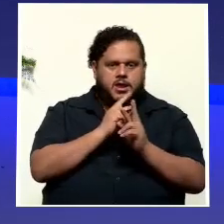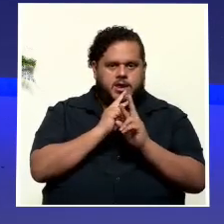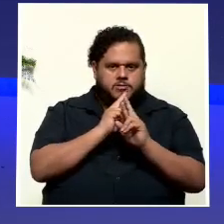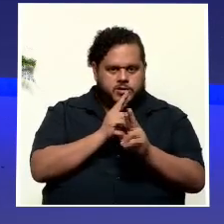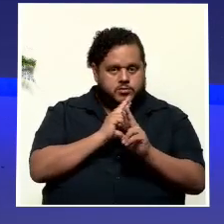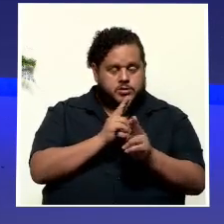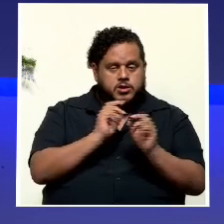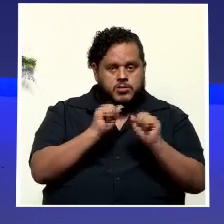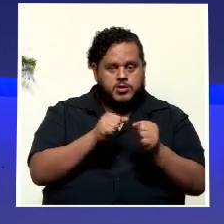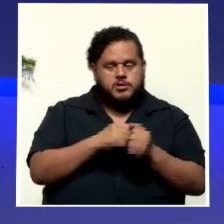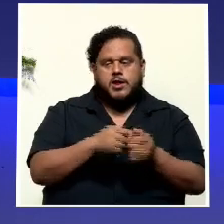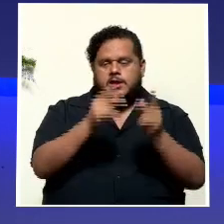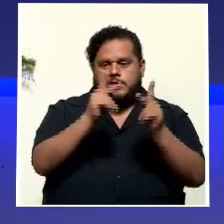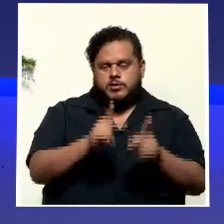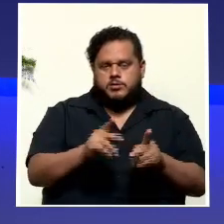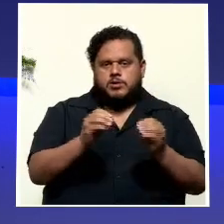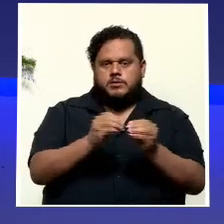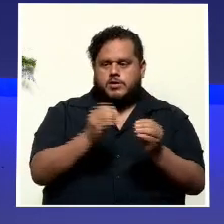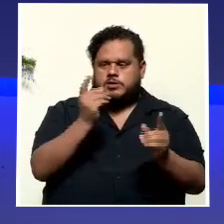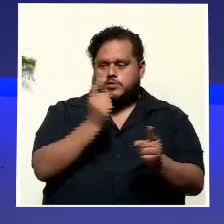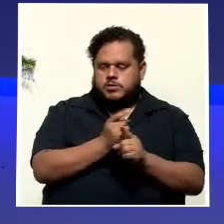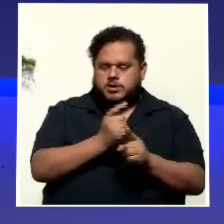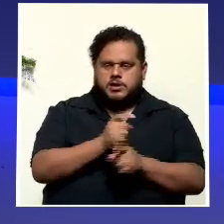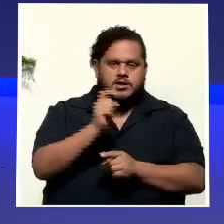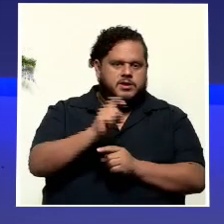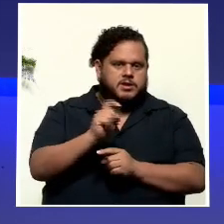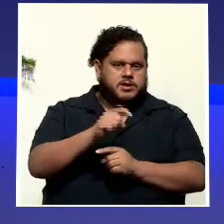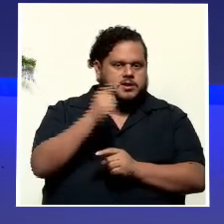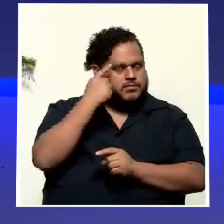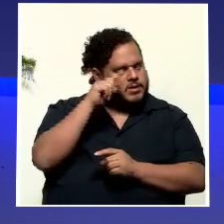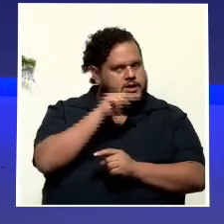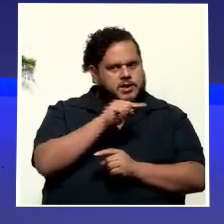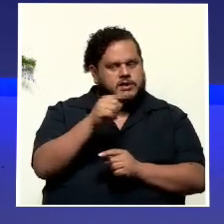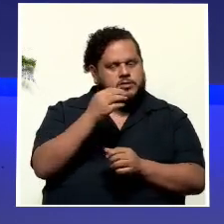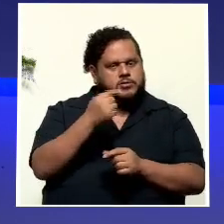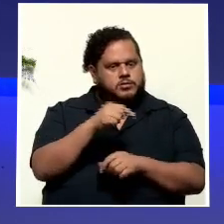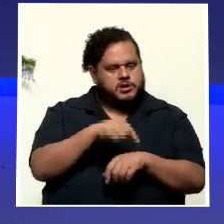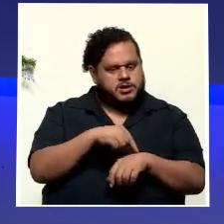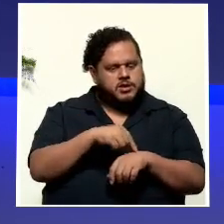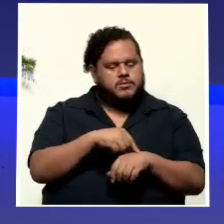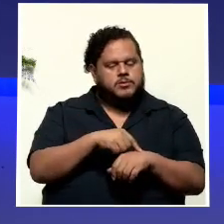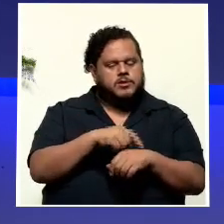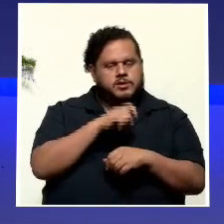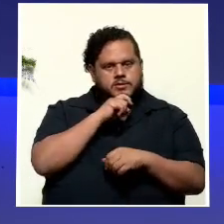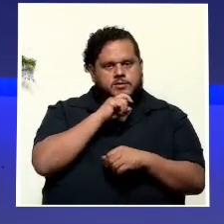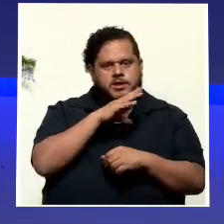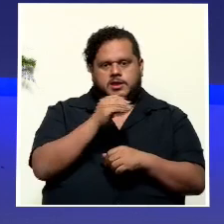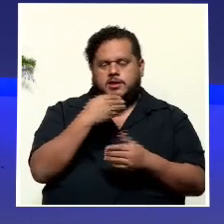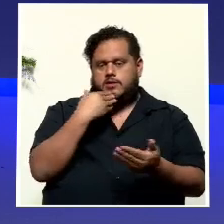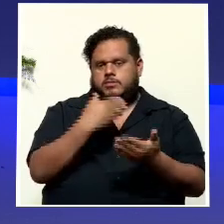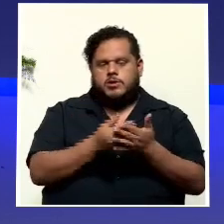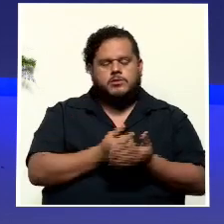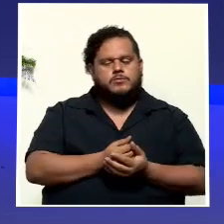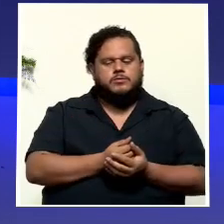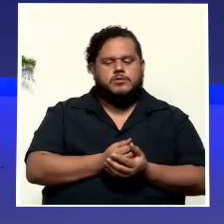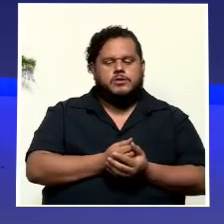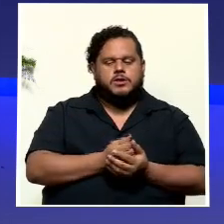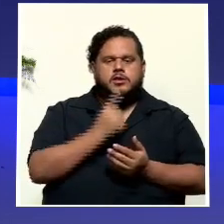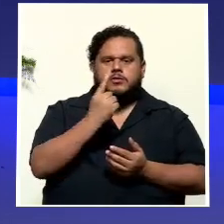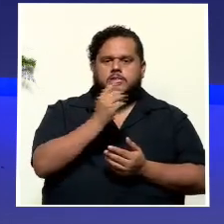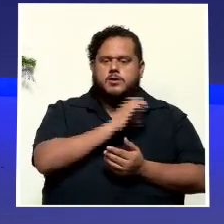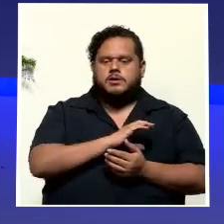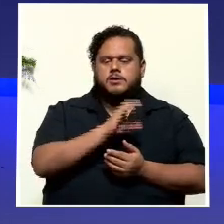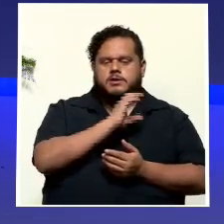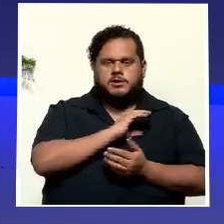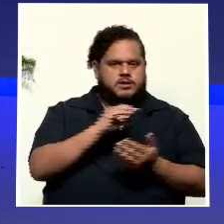a la persona más idónea que se necesita para estos tiempos convulsos y pues es una